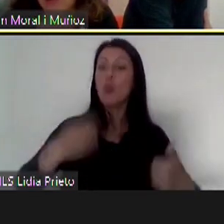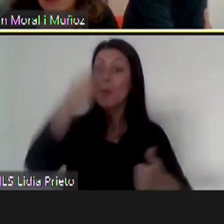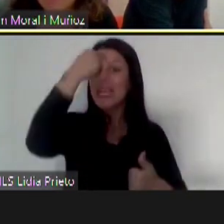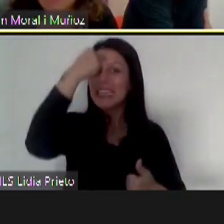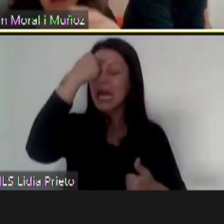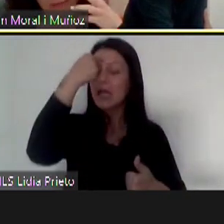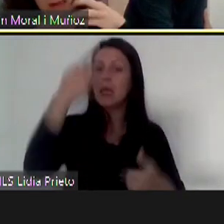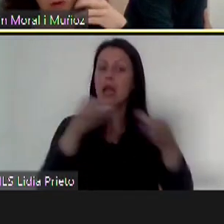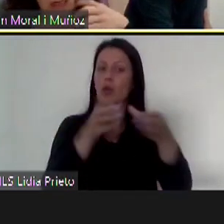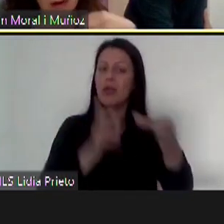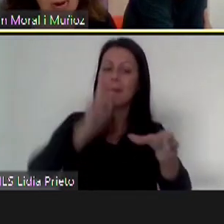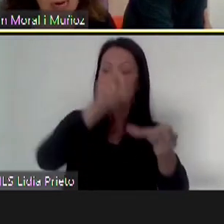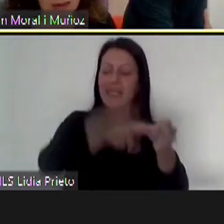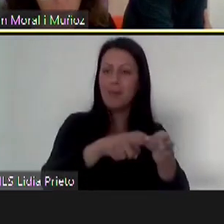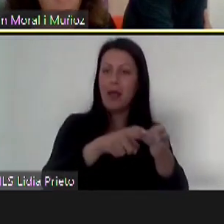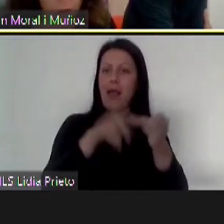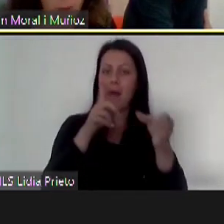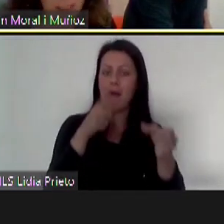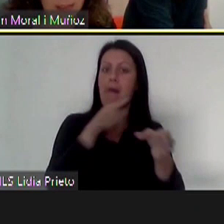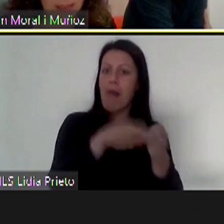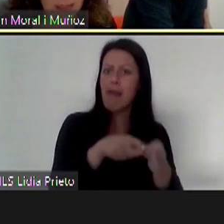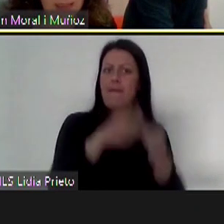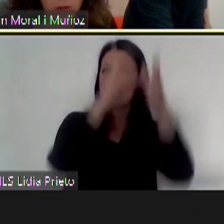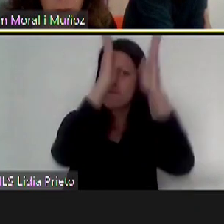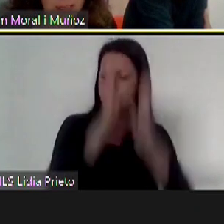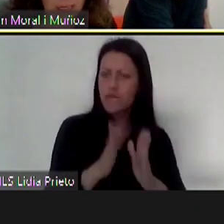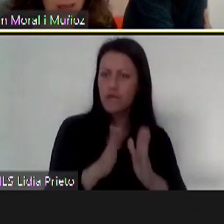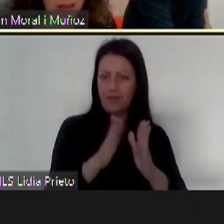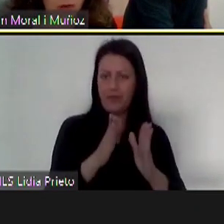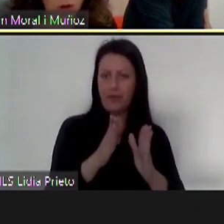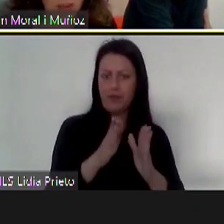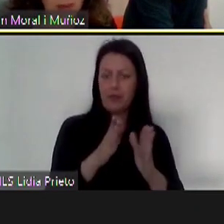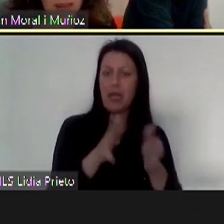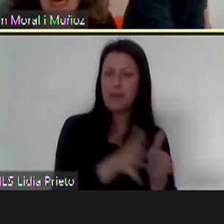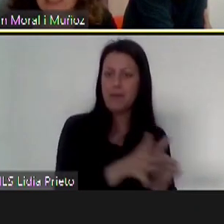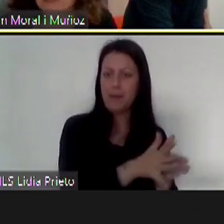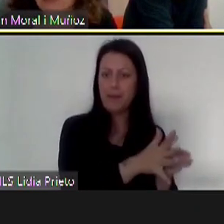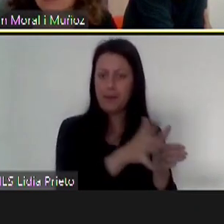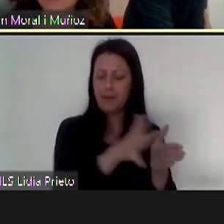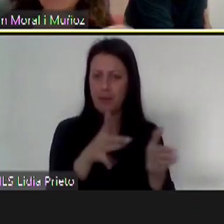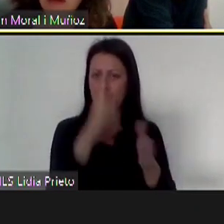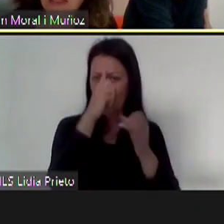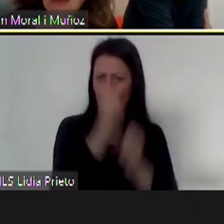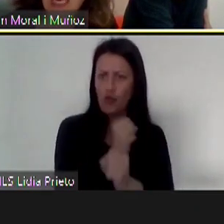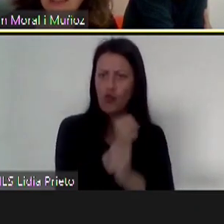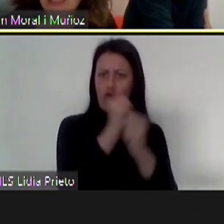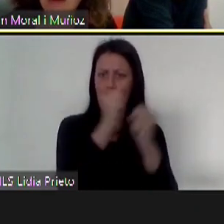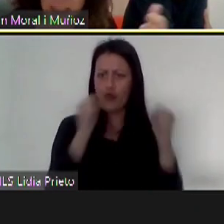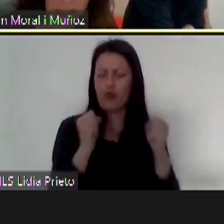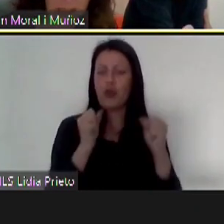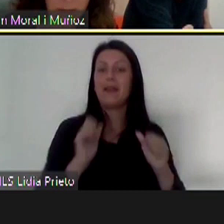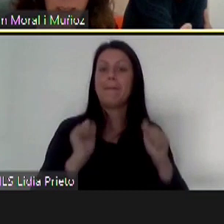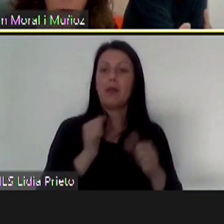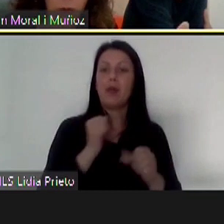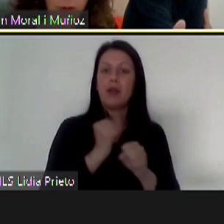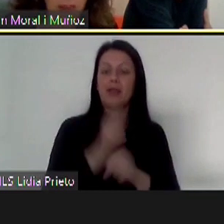estar. Empezábamos a trabajar un poquito más y a fortalecer ciertos niveles, y ya se empezaban a trabajar también